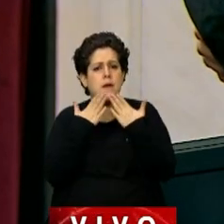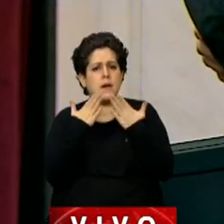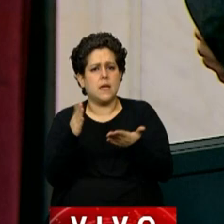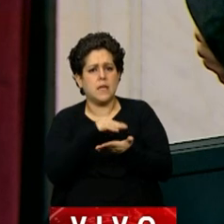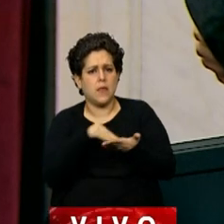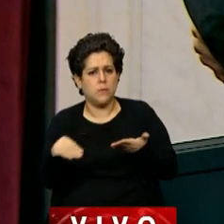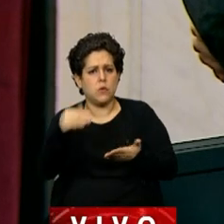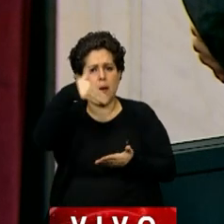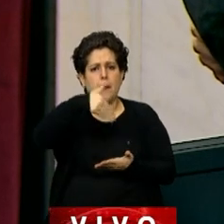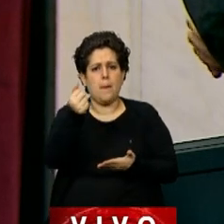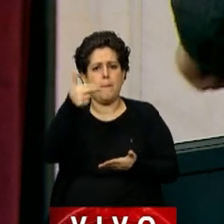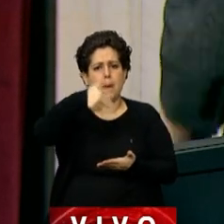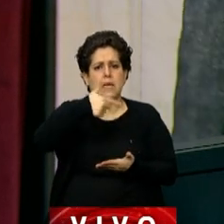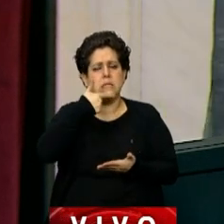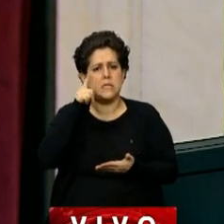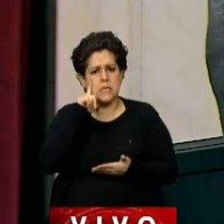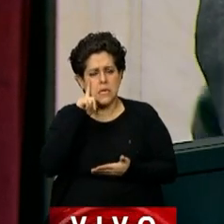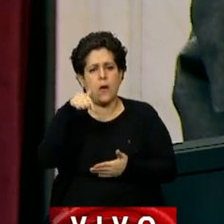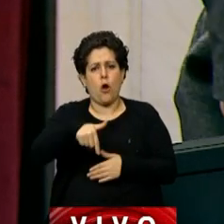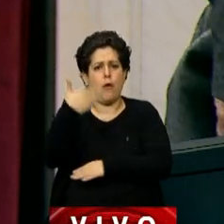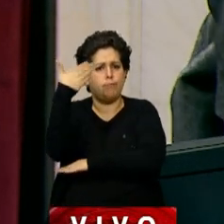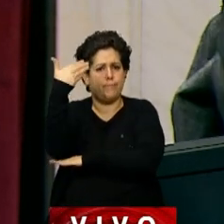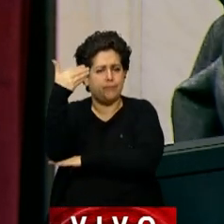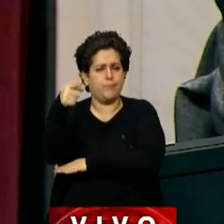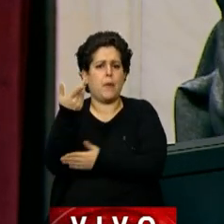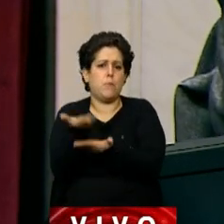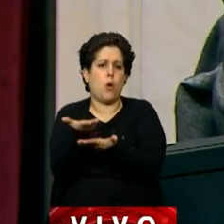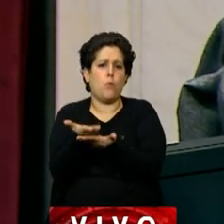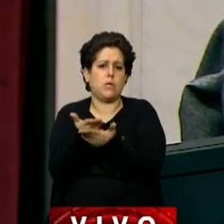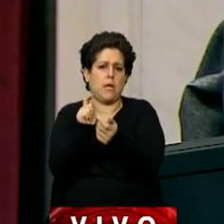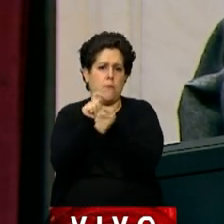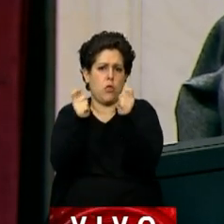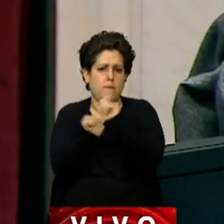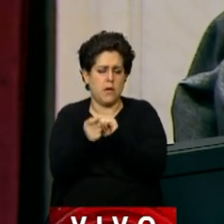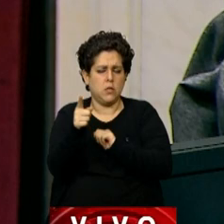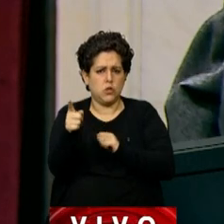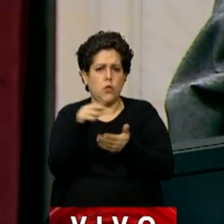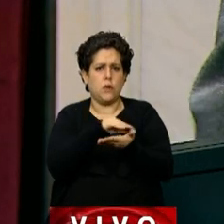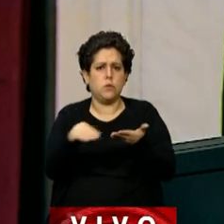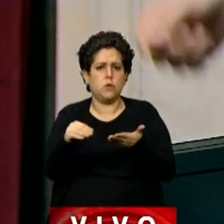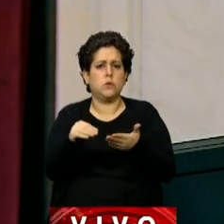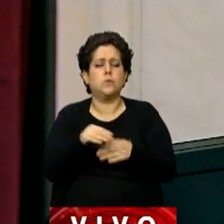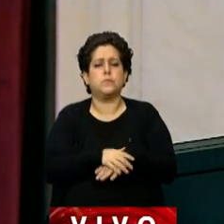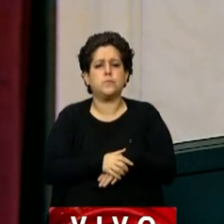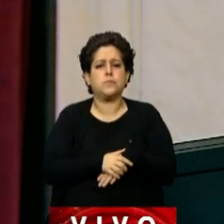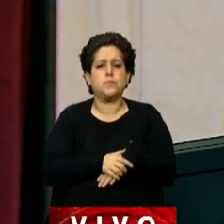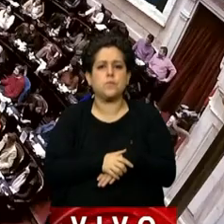Gracias, diputado Manzi. En el uso de la palabra para presentar una propuesta de modificación, el diputado Gustavo Bowid.